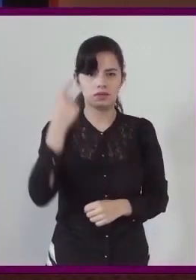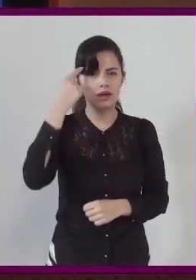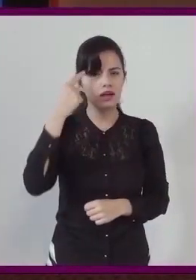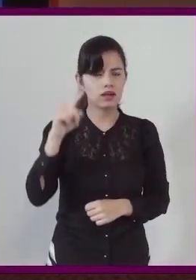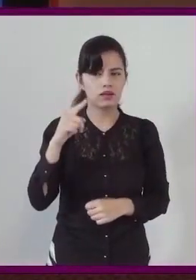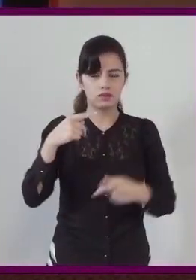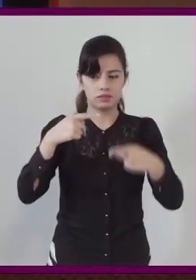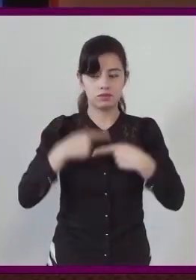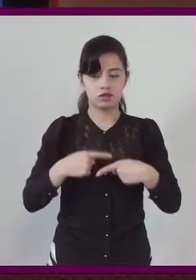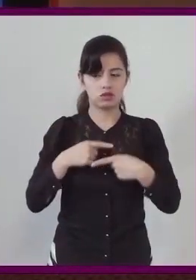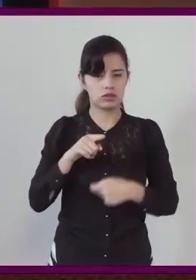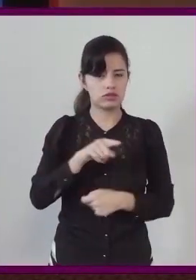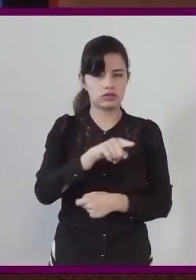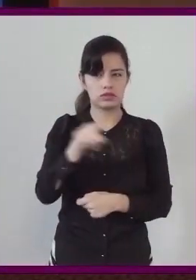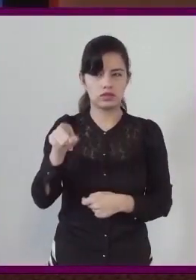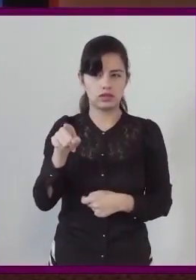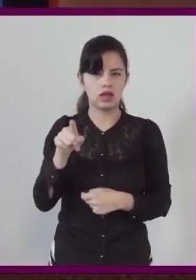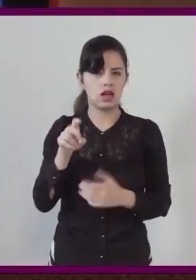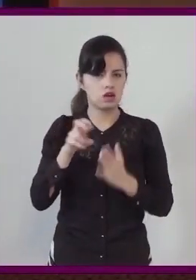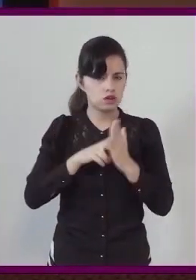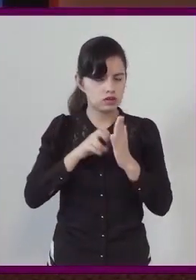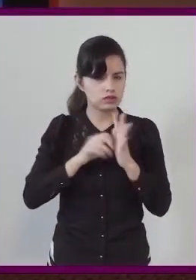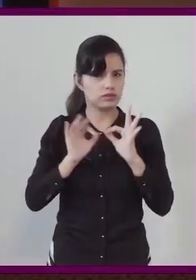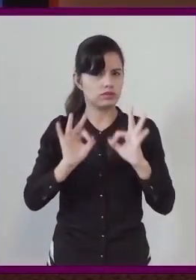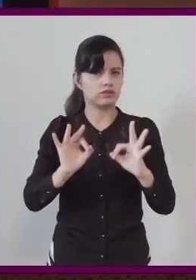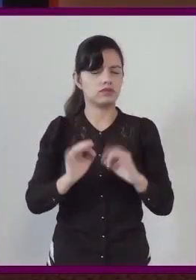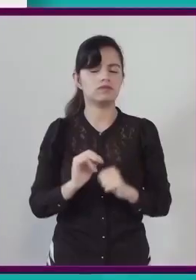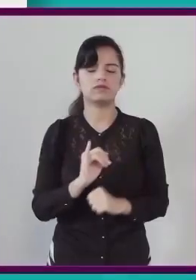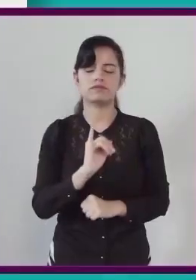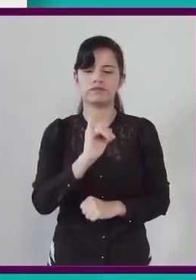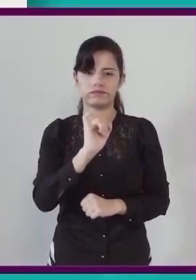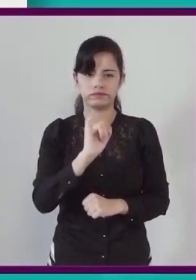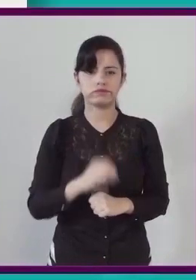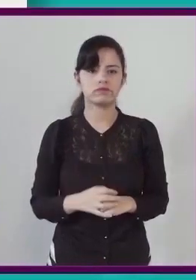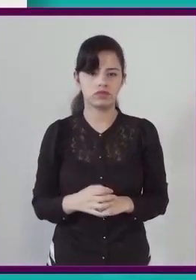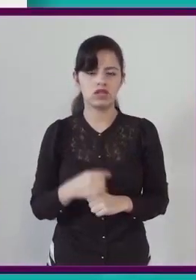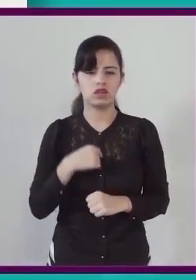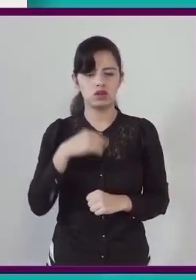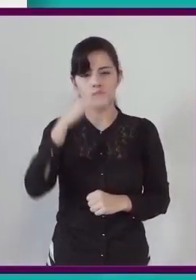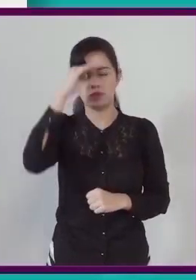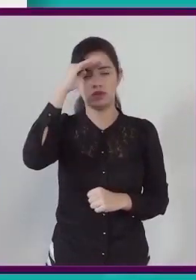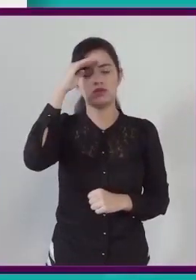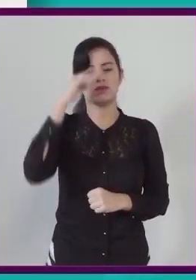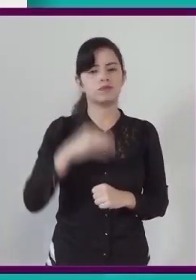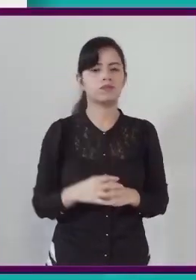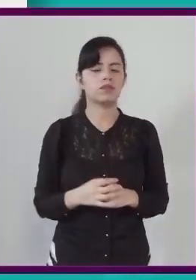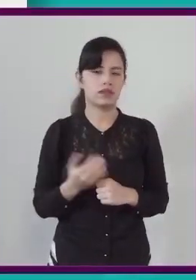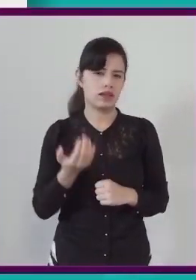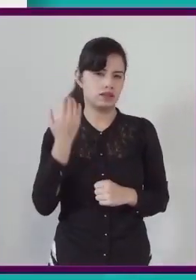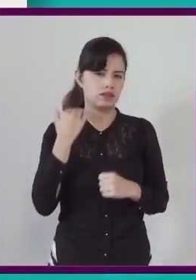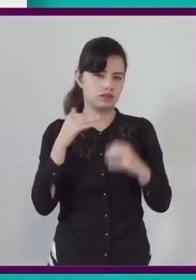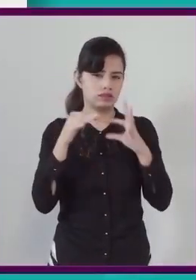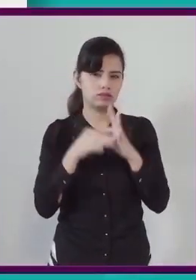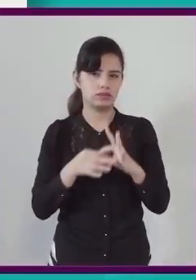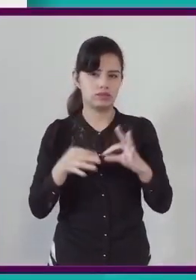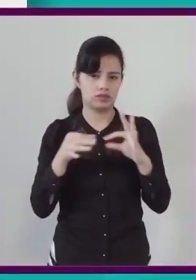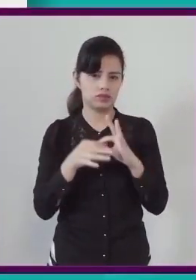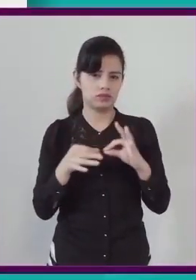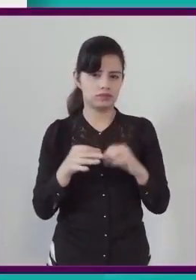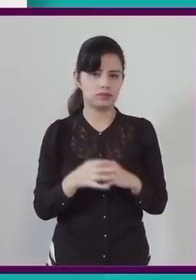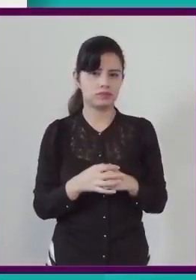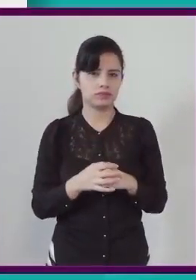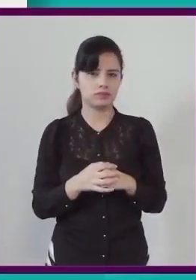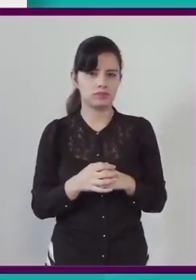personas? Sí, sí lo considero, ¿no? Creo que la verdad, como decía anteriormente, creo que no